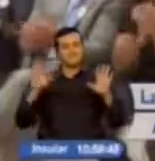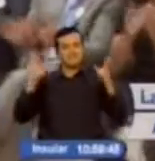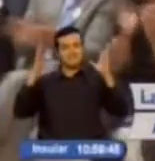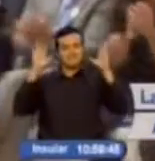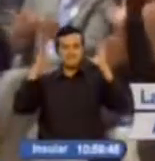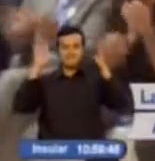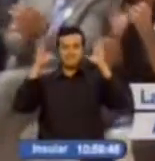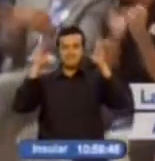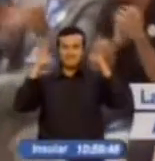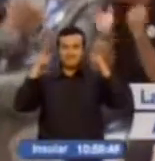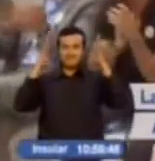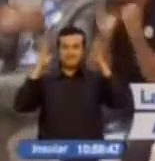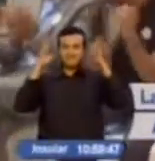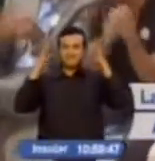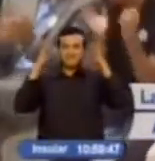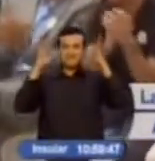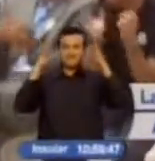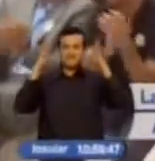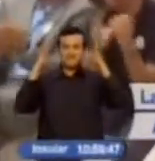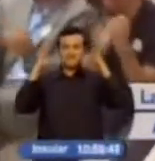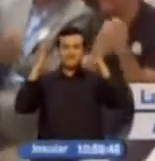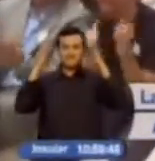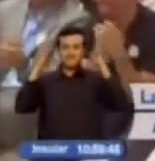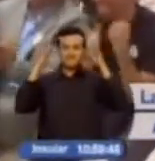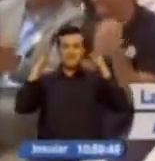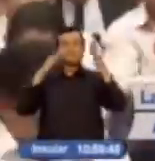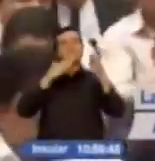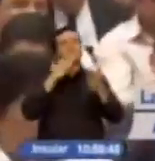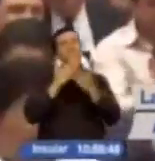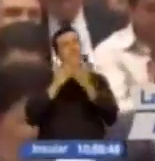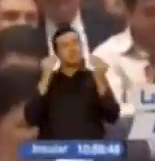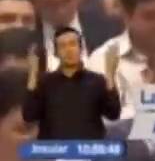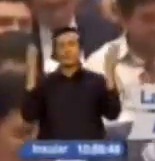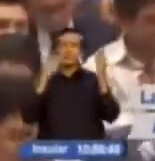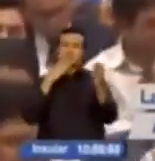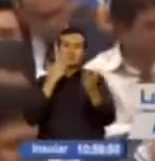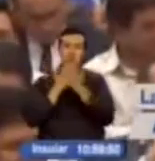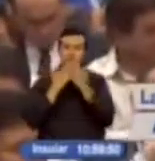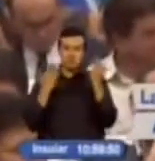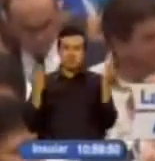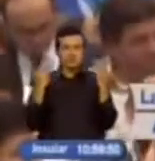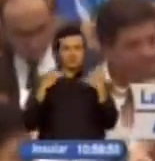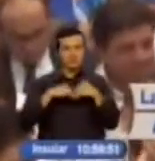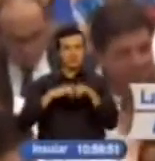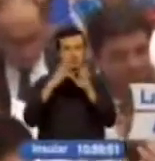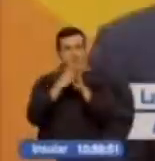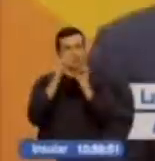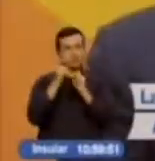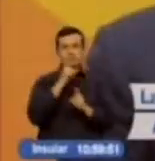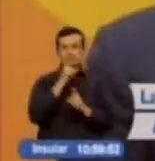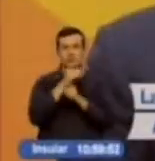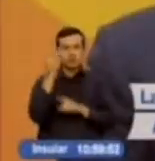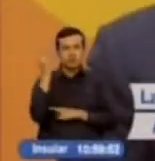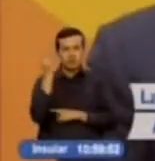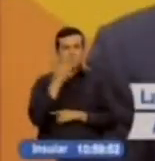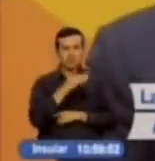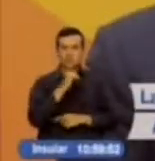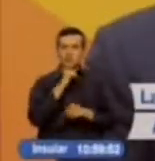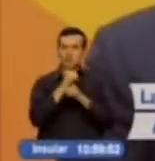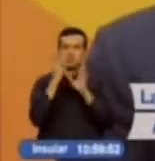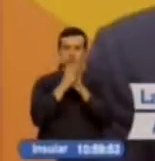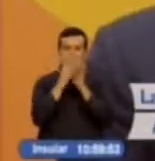que reúne a 250 actores de la sociedad civil, como organizaciones de mujeres, medios, empresarios,